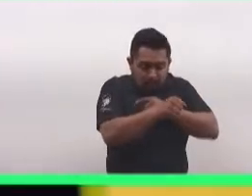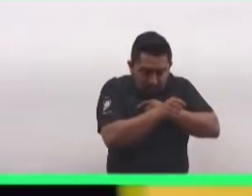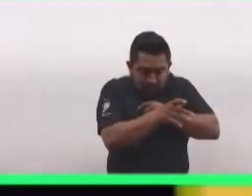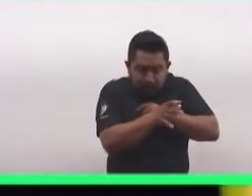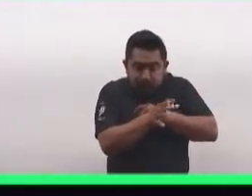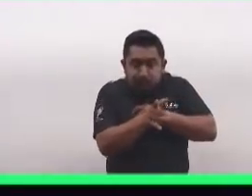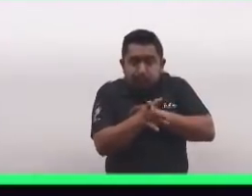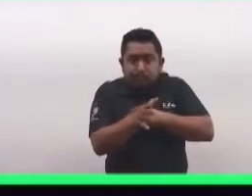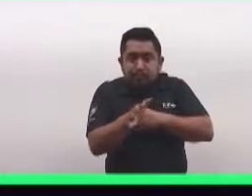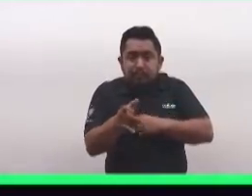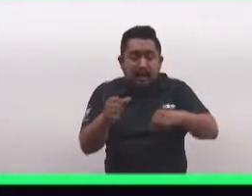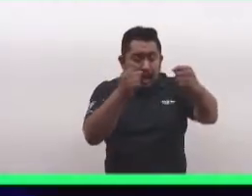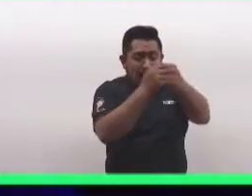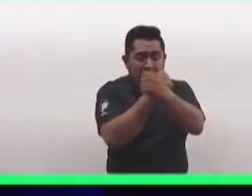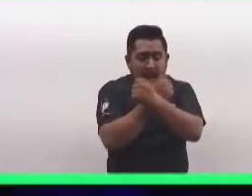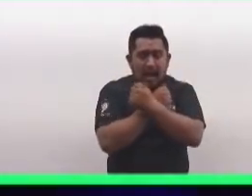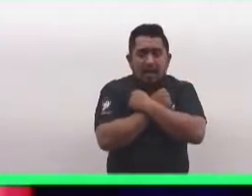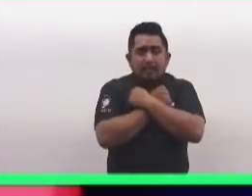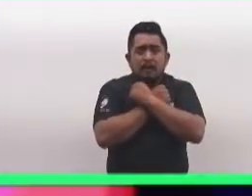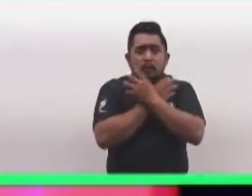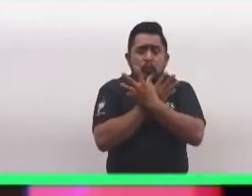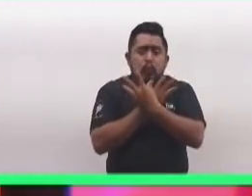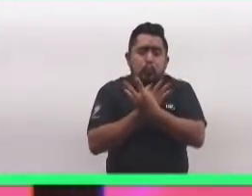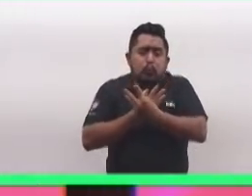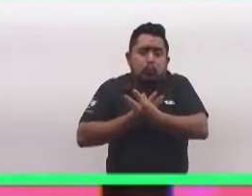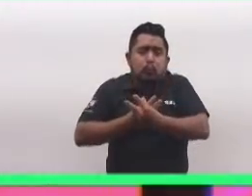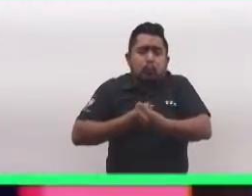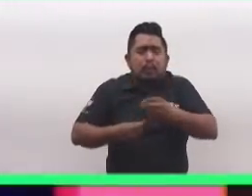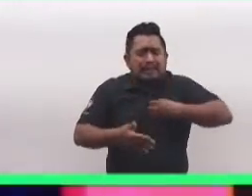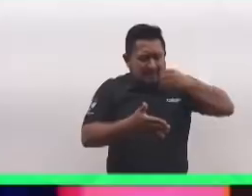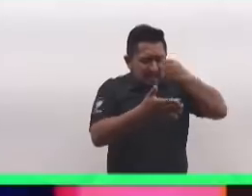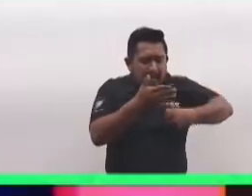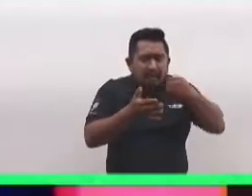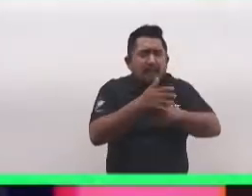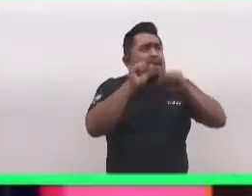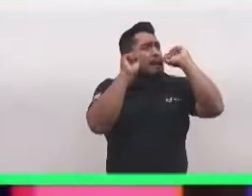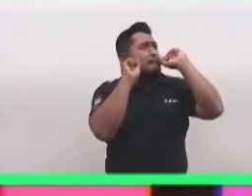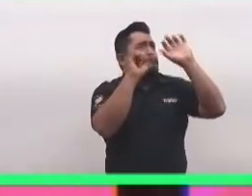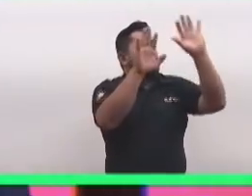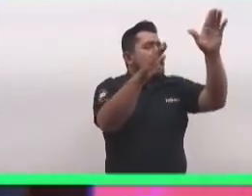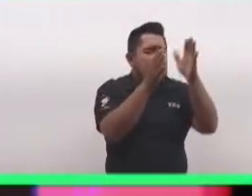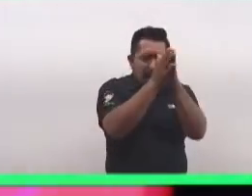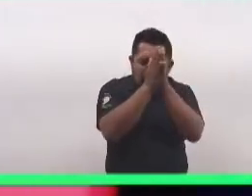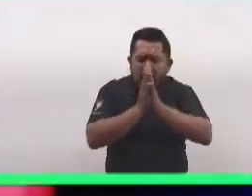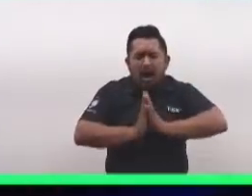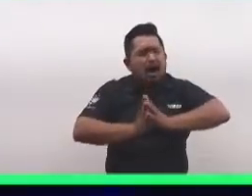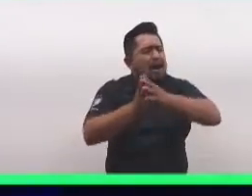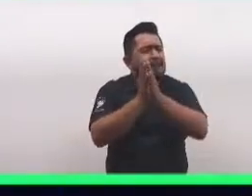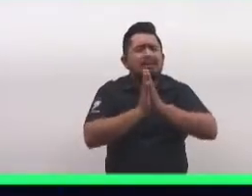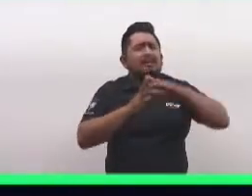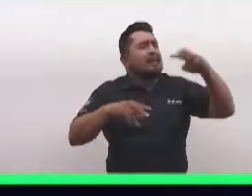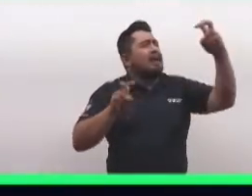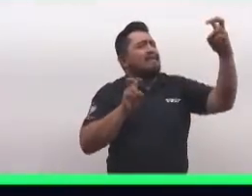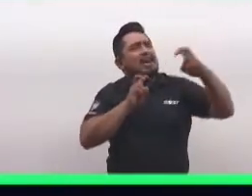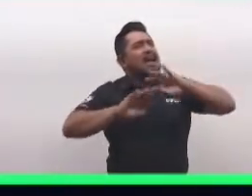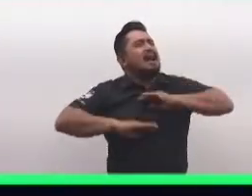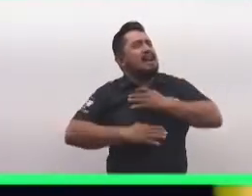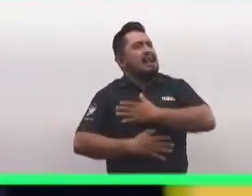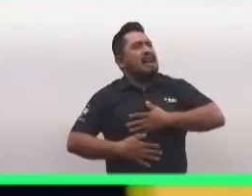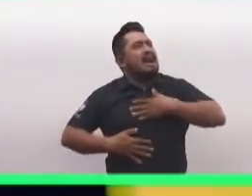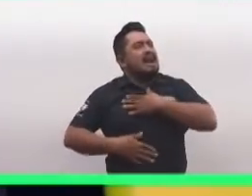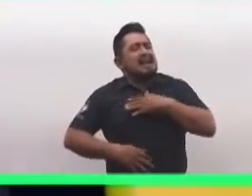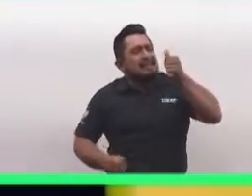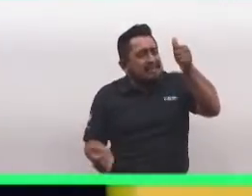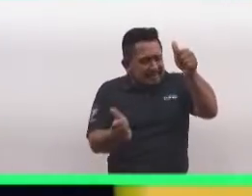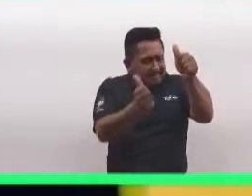pasar ese amor se comienza a secar y aquí el esfuerzo por bendecir aquel esfuerzo por agradar aquel esfuerzo por